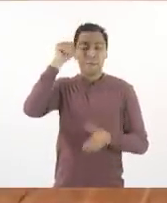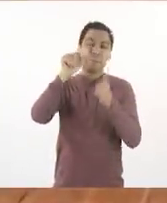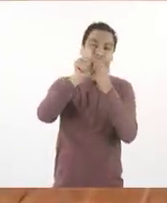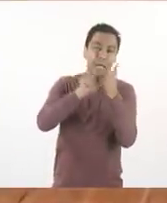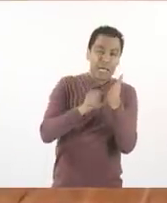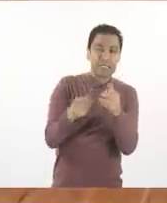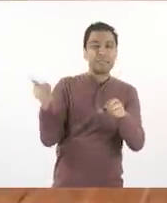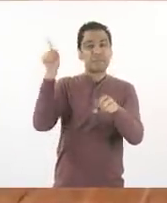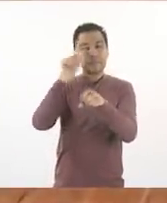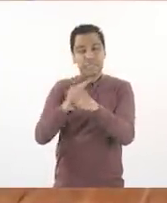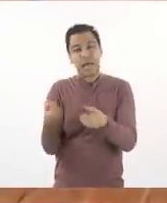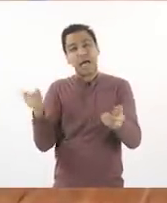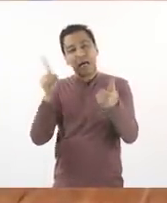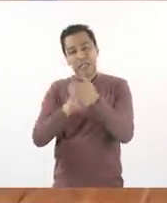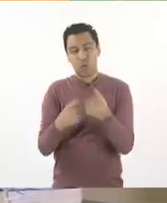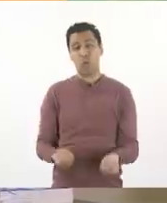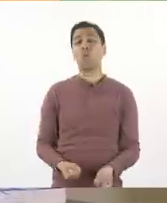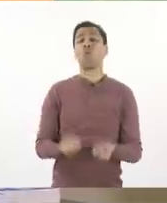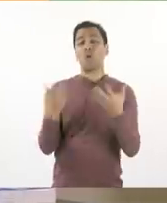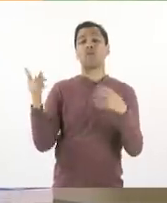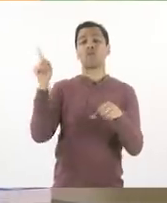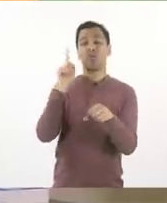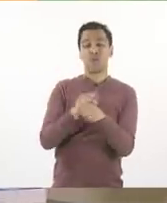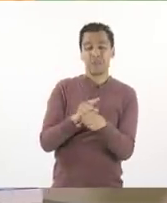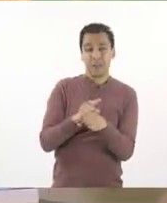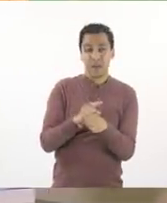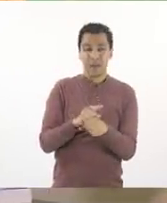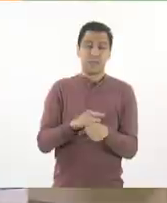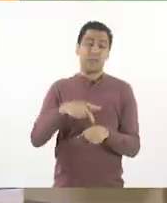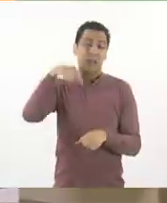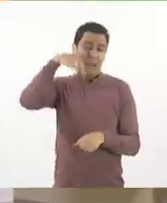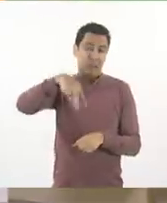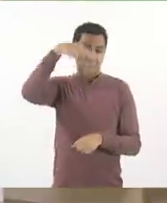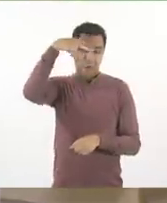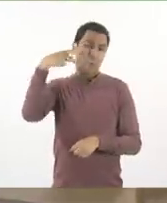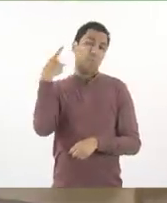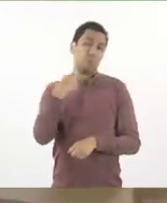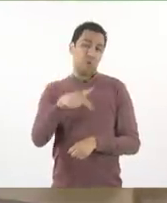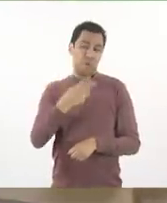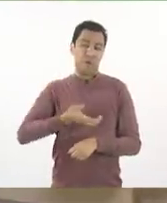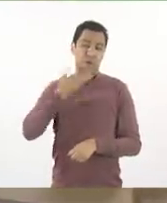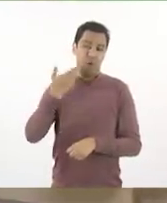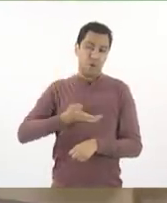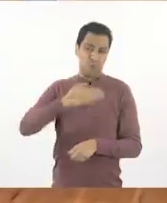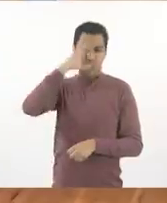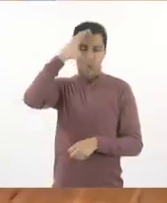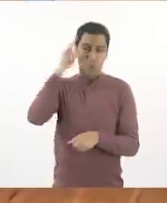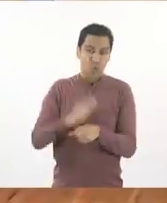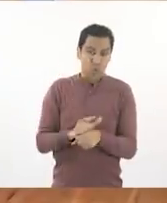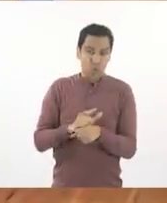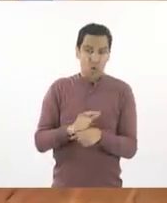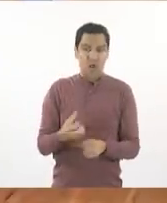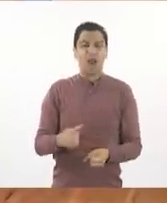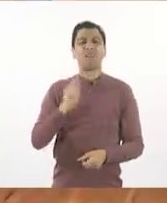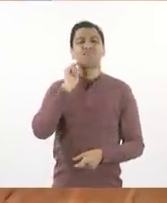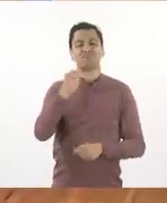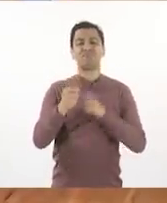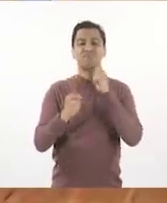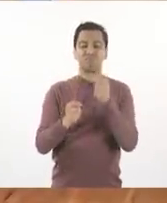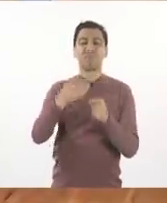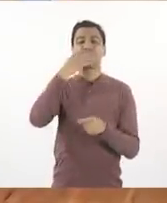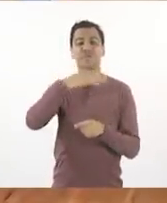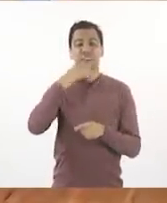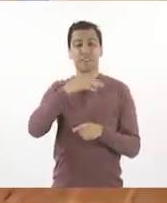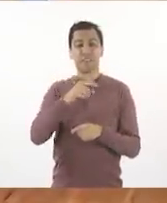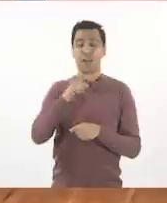días tiene cada mes. También vimos un poquito de las celebraciones que tienen los distintos meses, los días. Nos